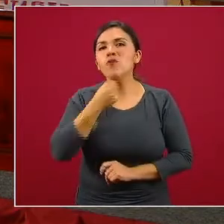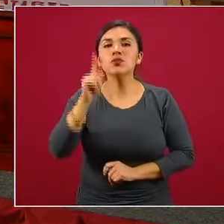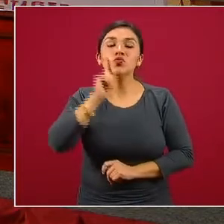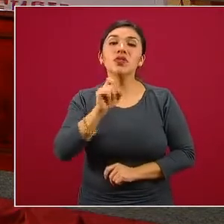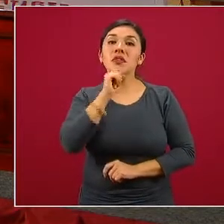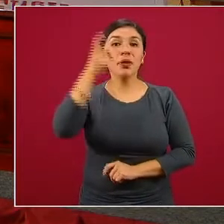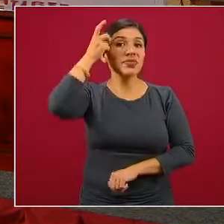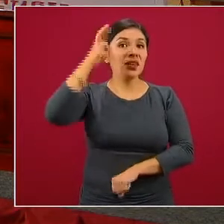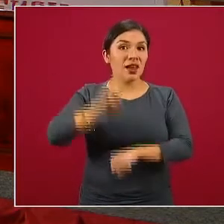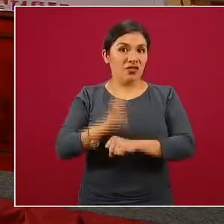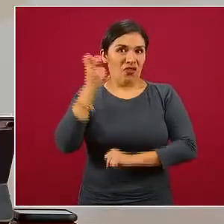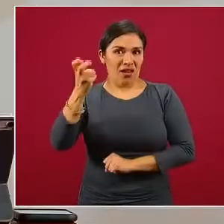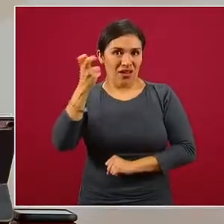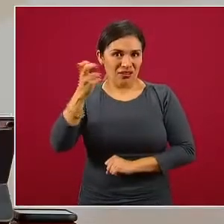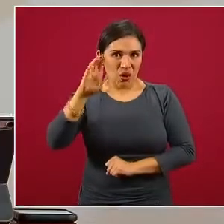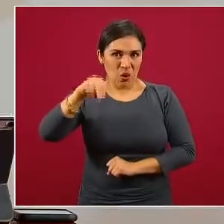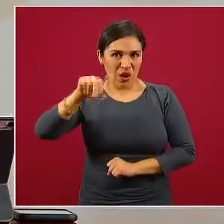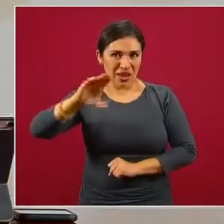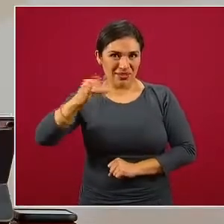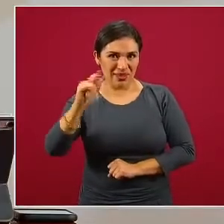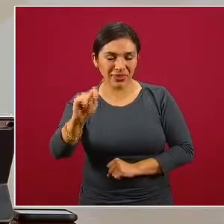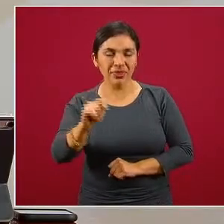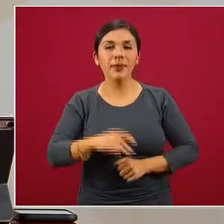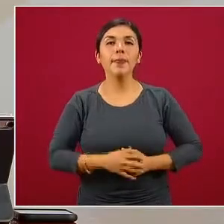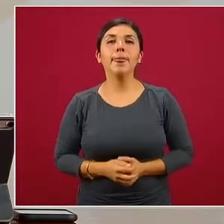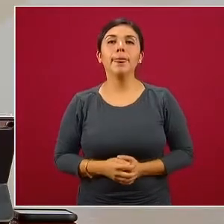directora general de este CONACYT.